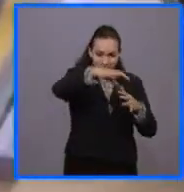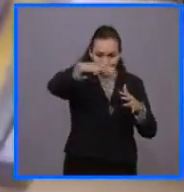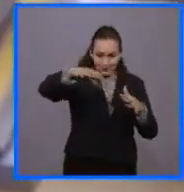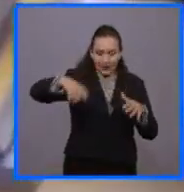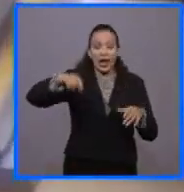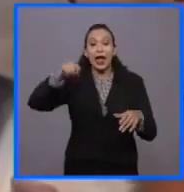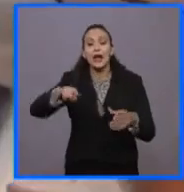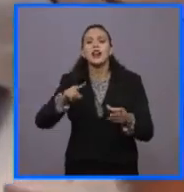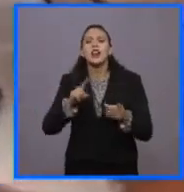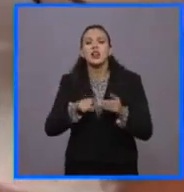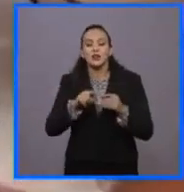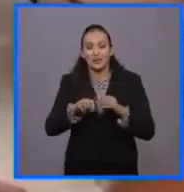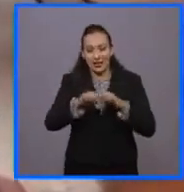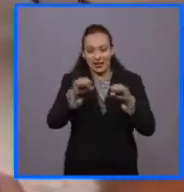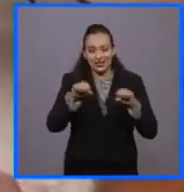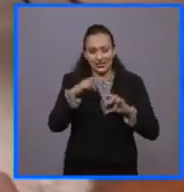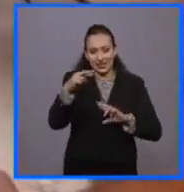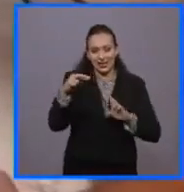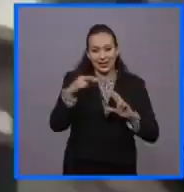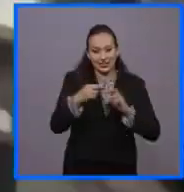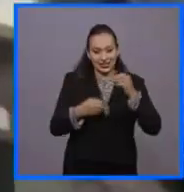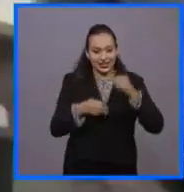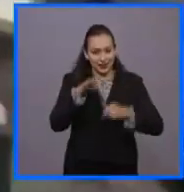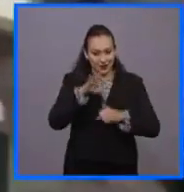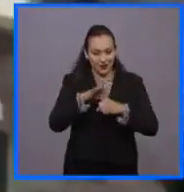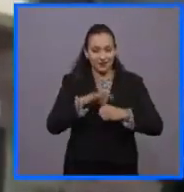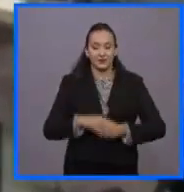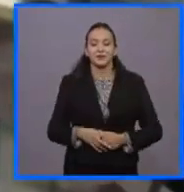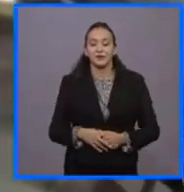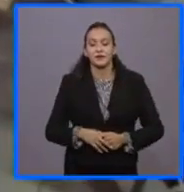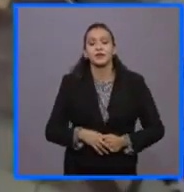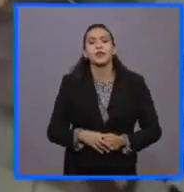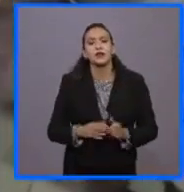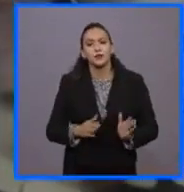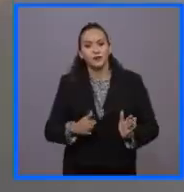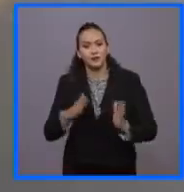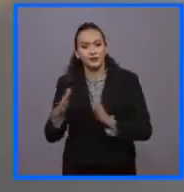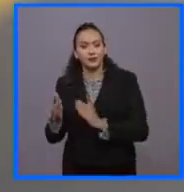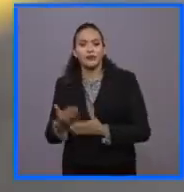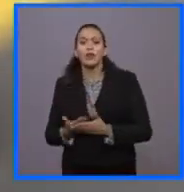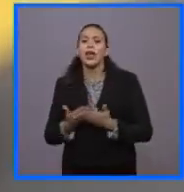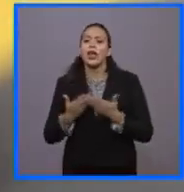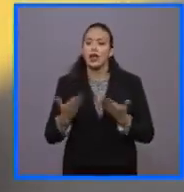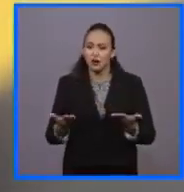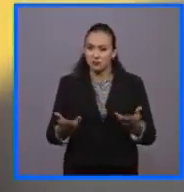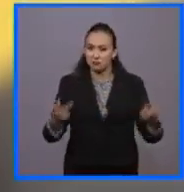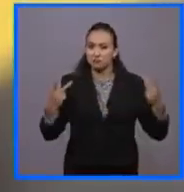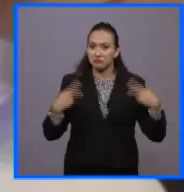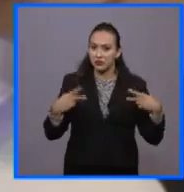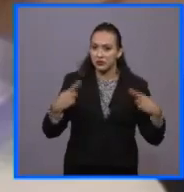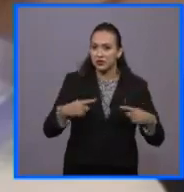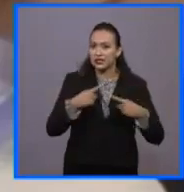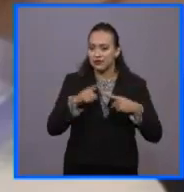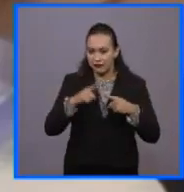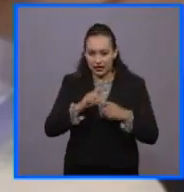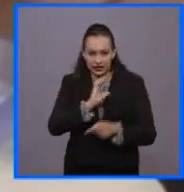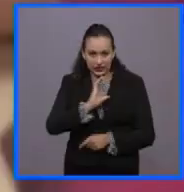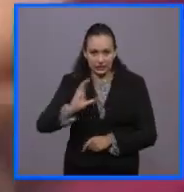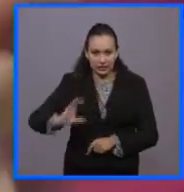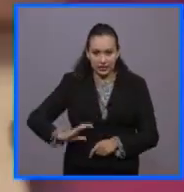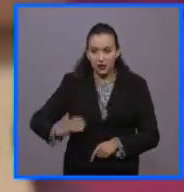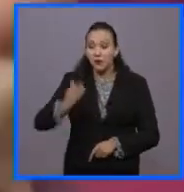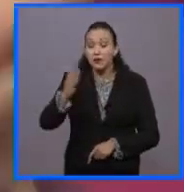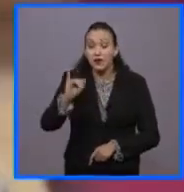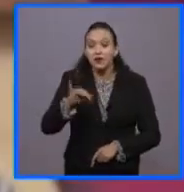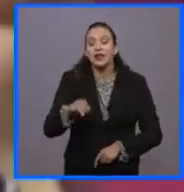encuentran ubicadas las salas regionales del Tribunal Electoral. Por otro lado, en respuesta a peticiones de diversos candidatos, el INE reiteró